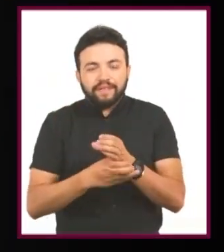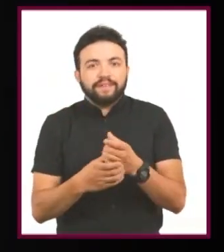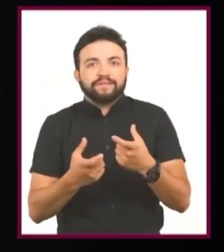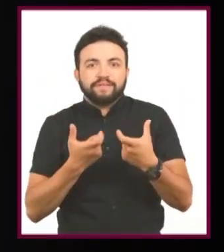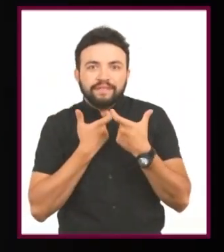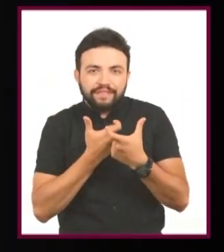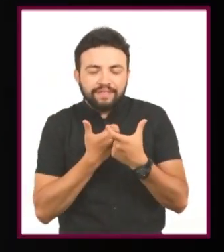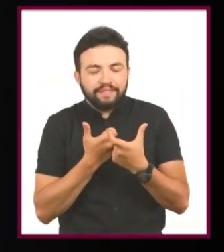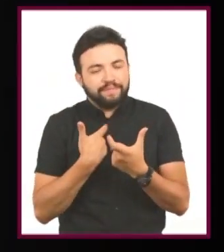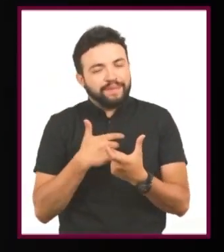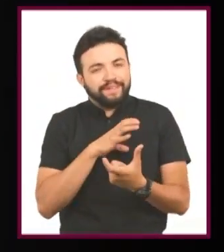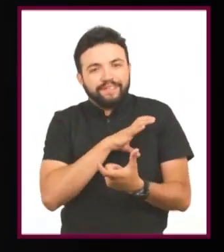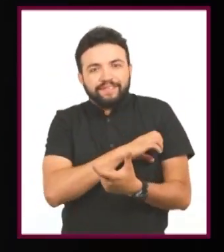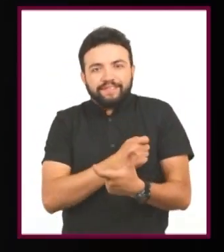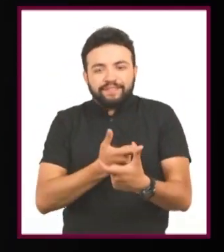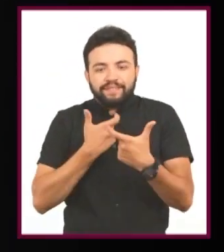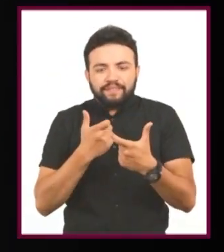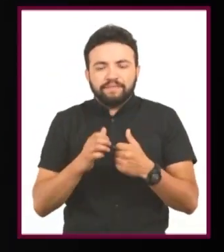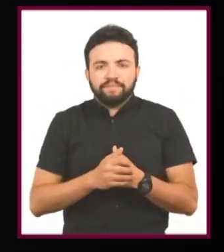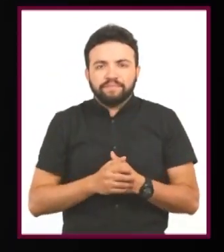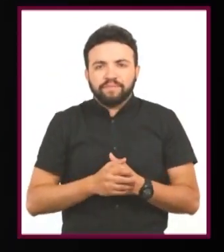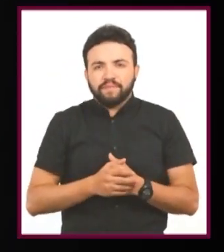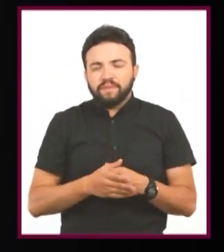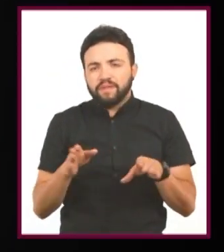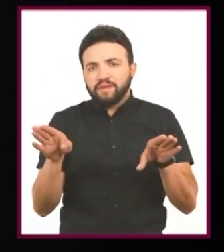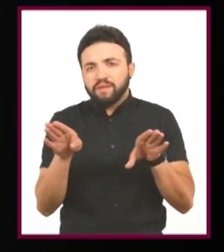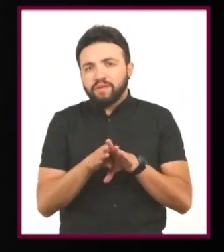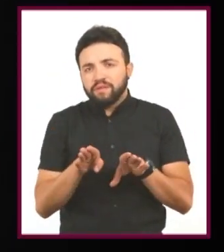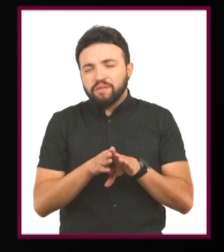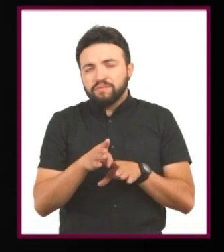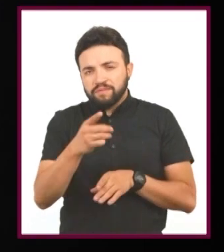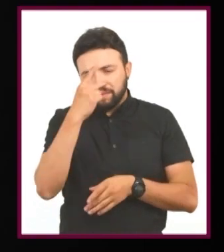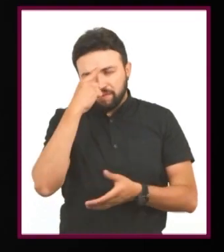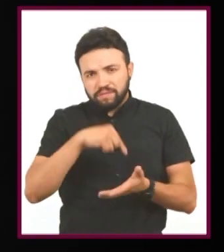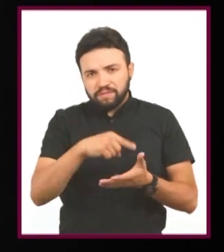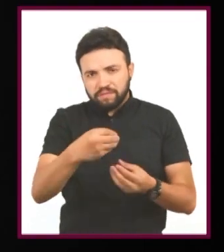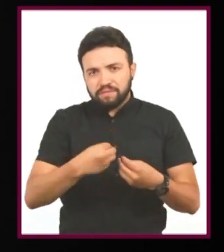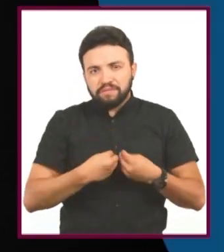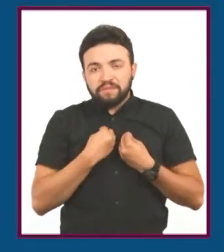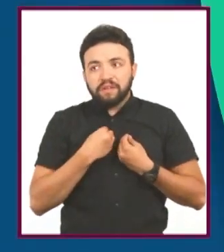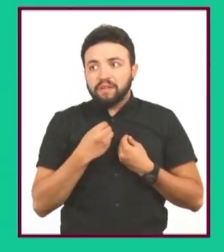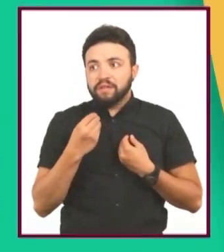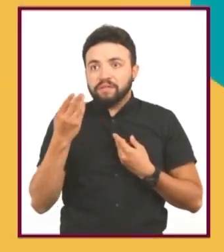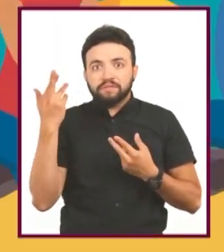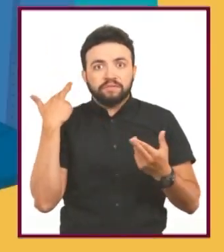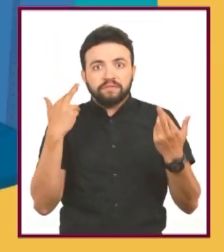las risas. Me encantan las risas. ¿Cómo sería tu vida con la ausencia de estos sonidos?